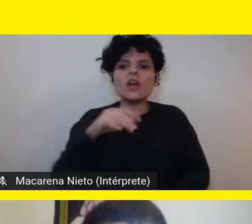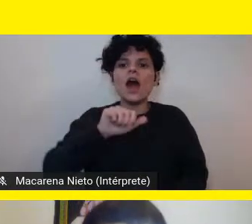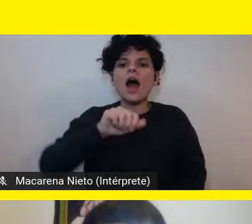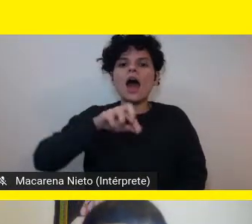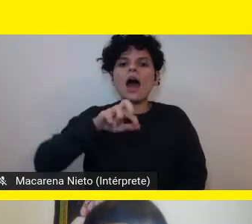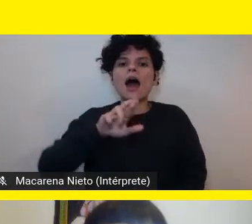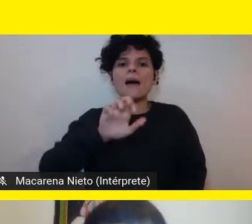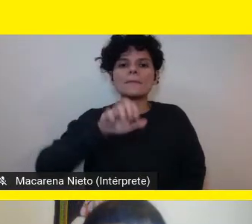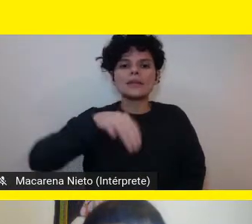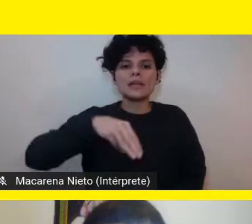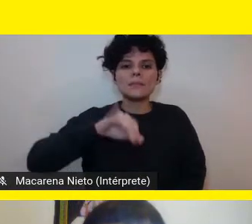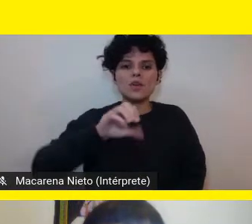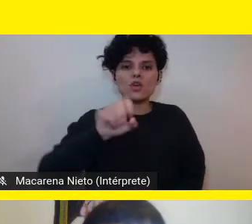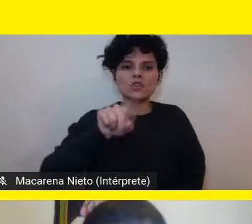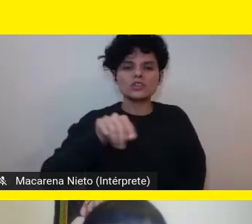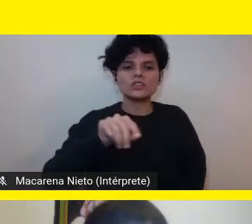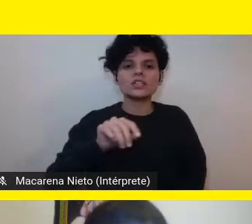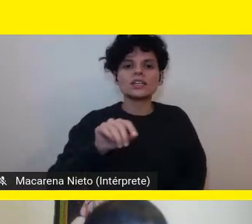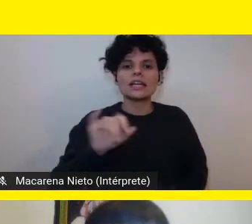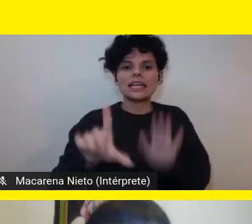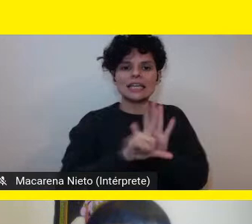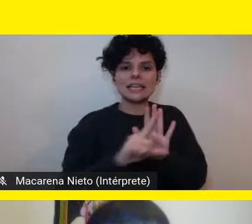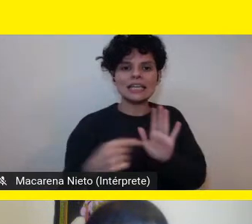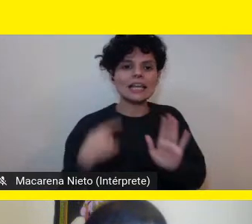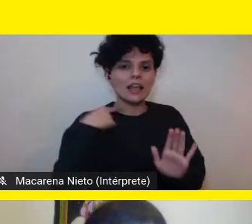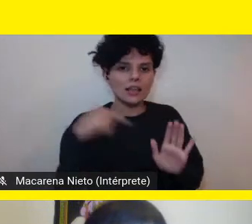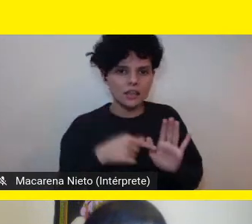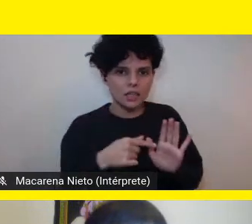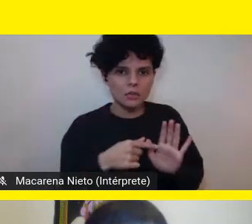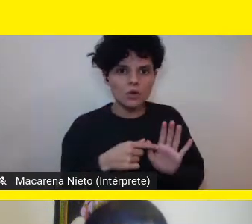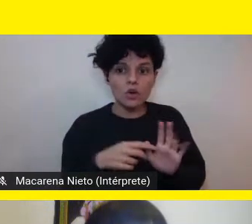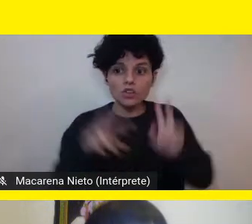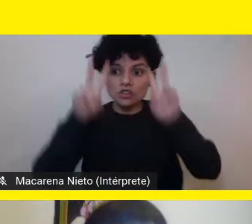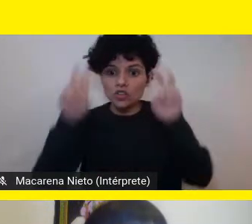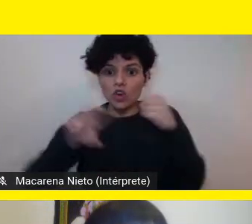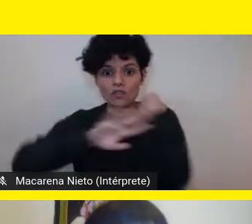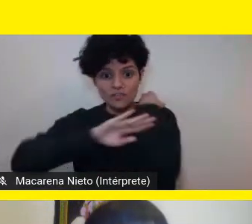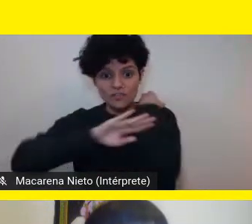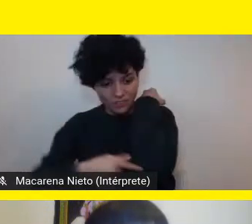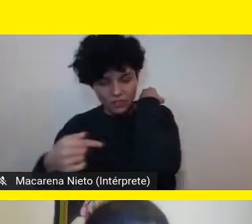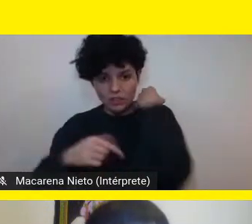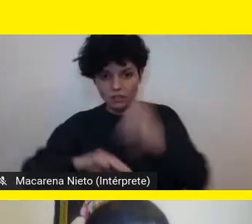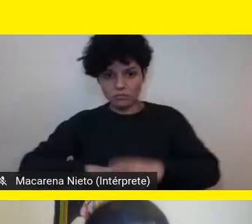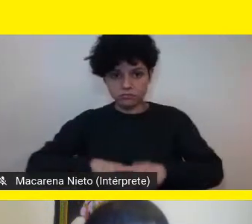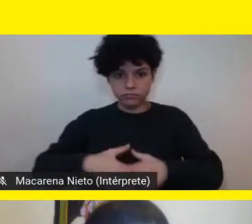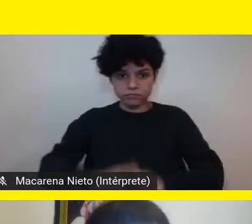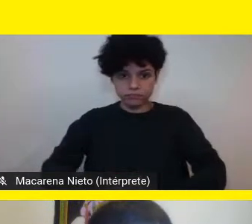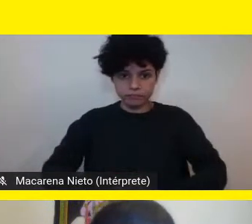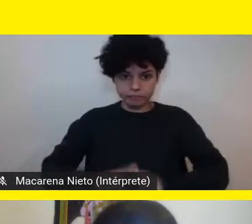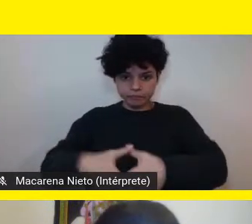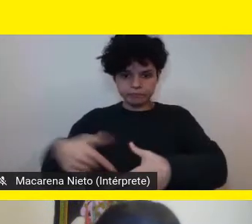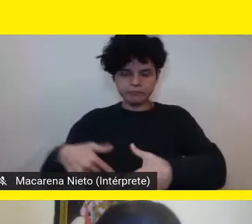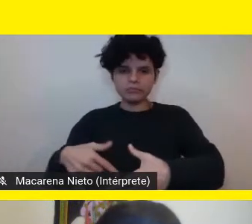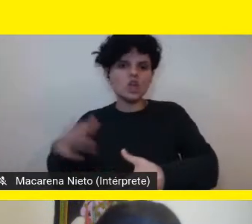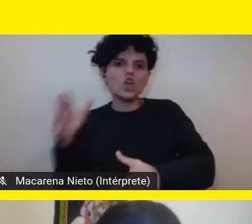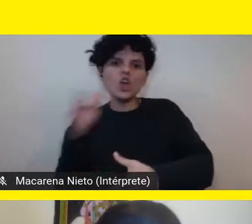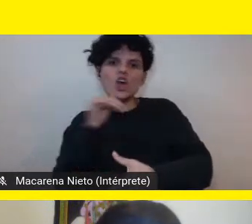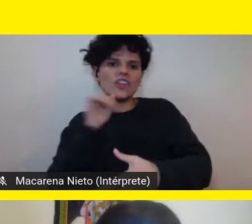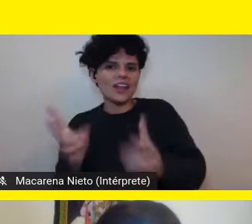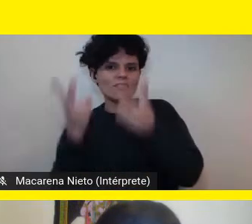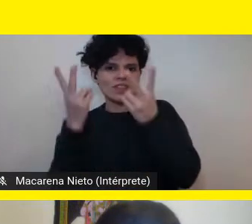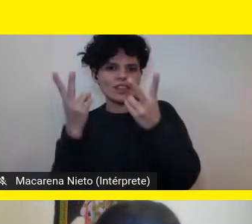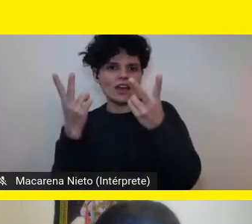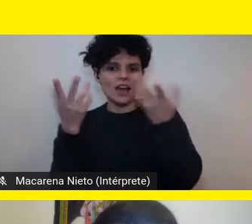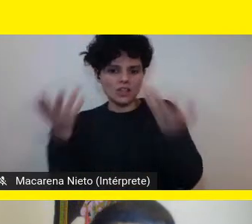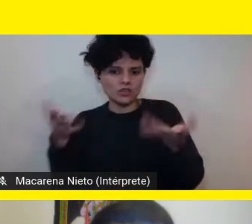no pueden pronunciarse respecto del nonato, porque el nonato no alienta vida y por lo tanto no es sujeto de